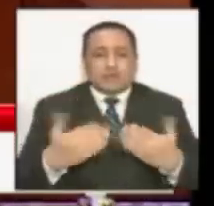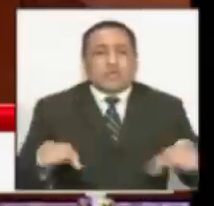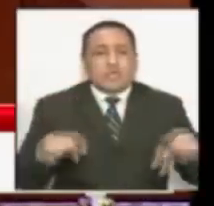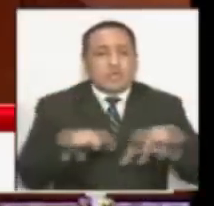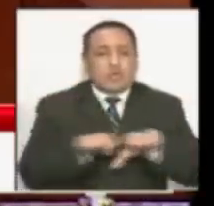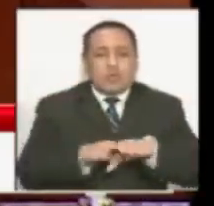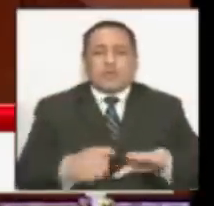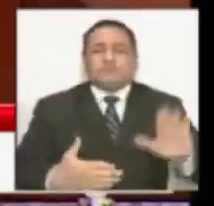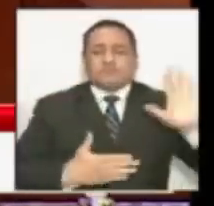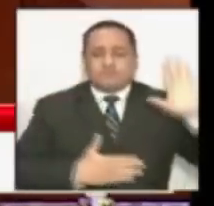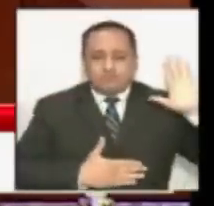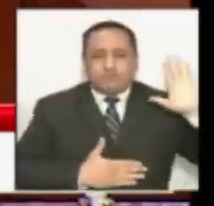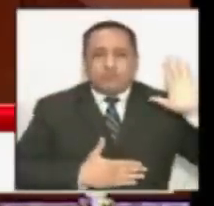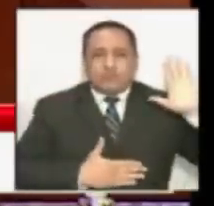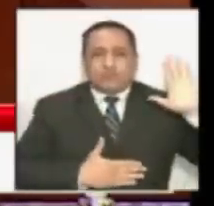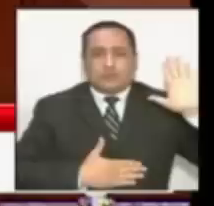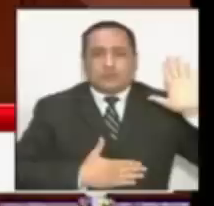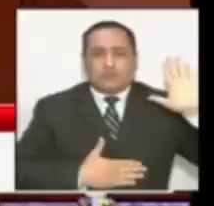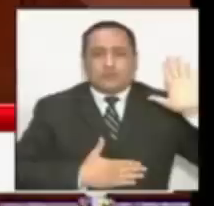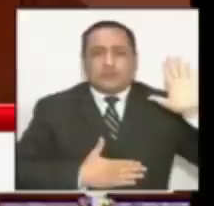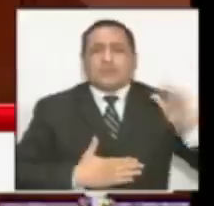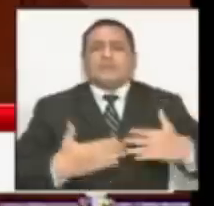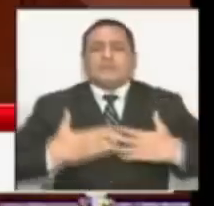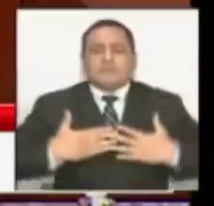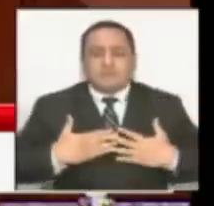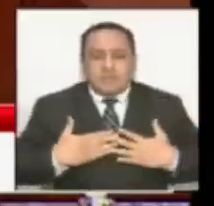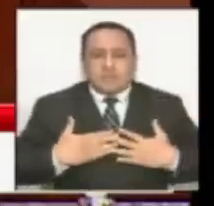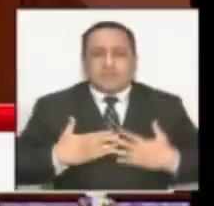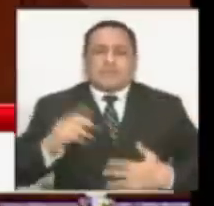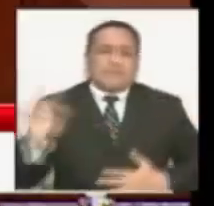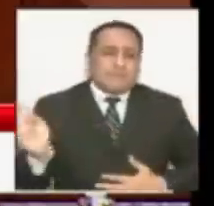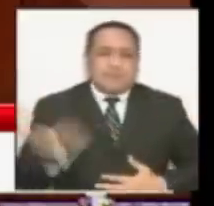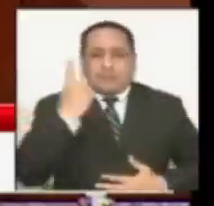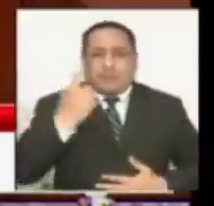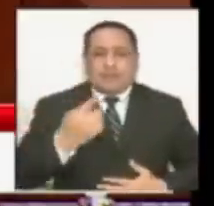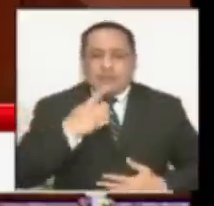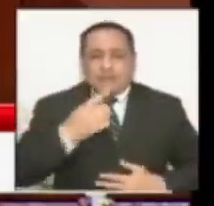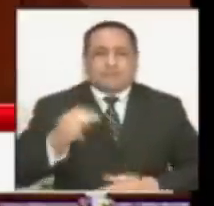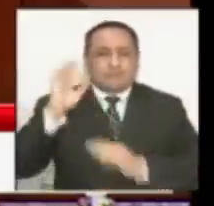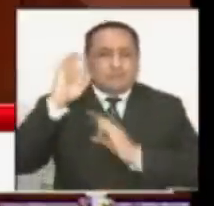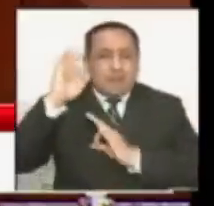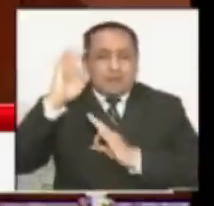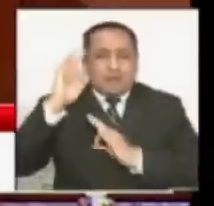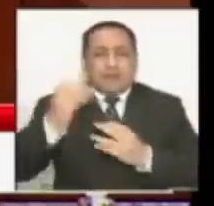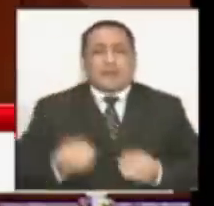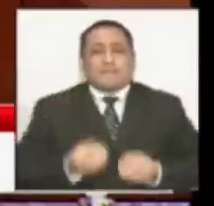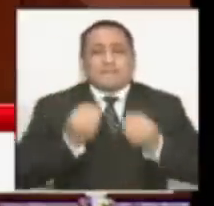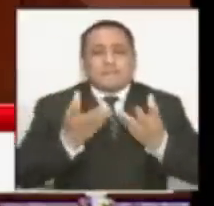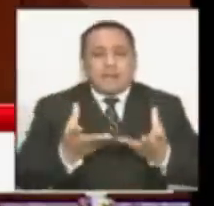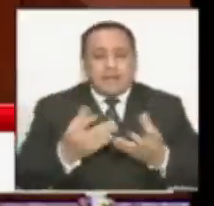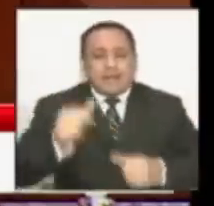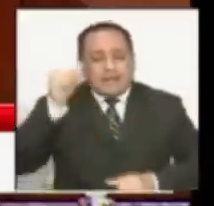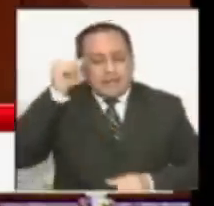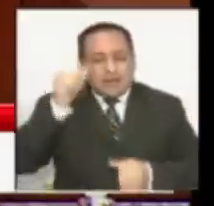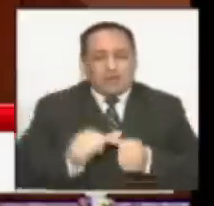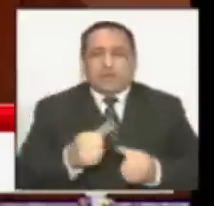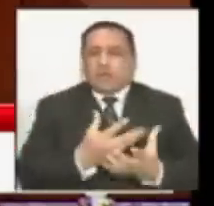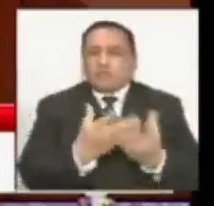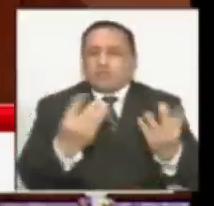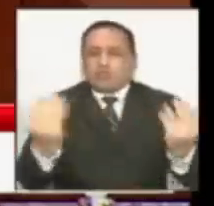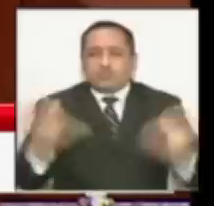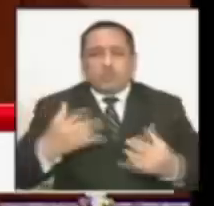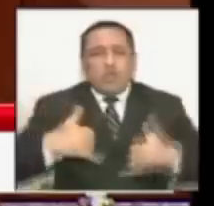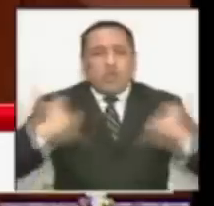también un compromiso. Sean mis primeras palabras para recordar a los